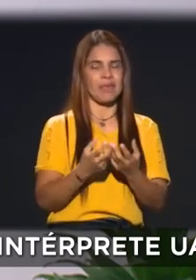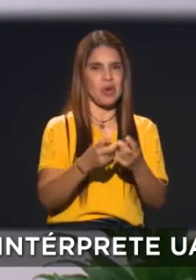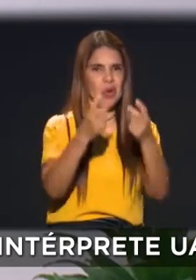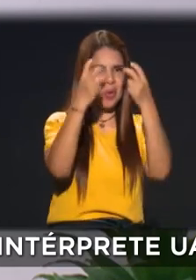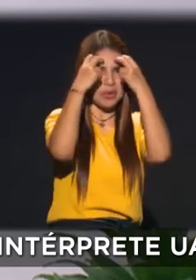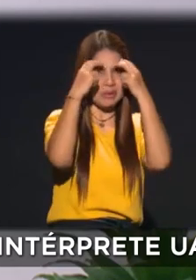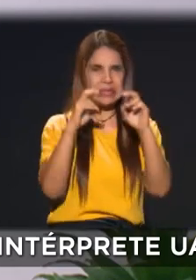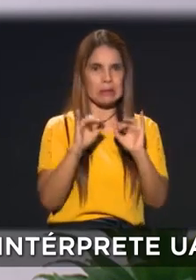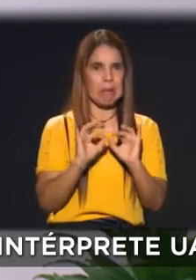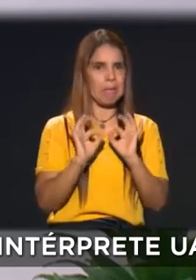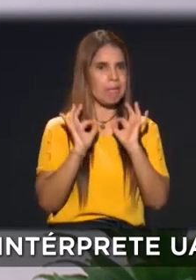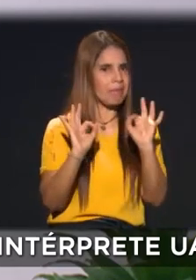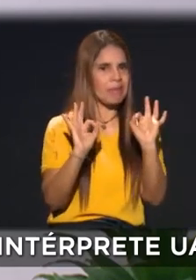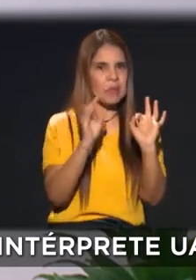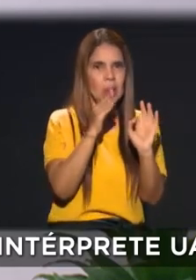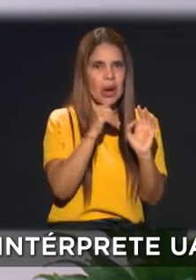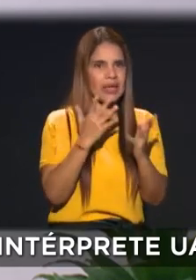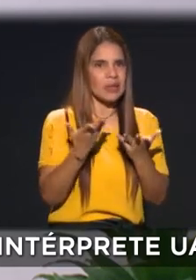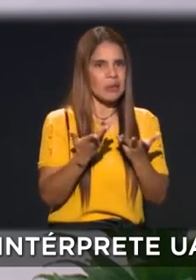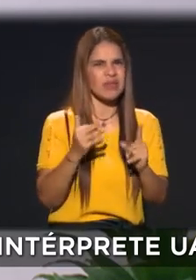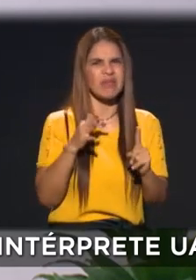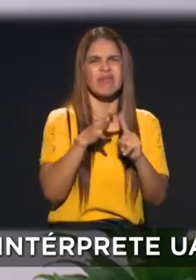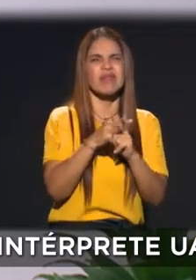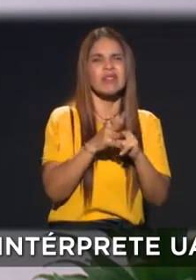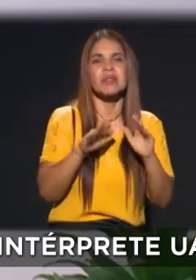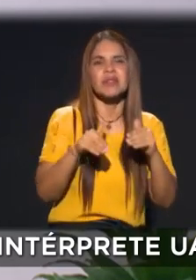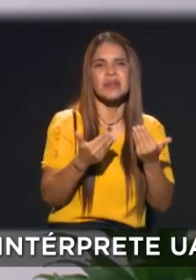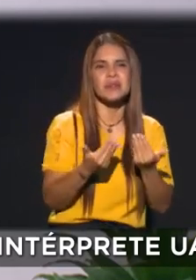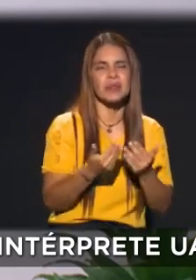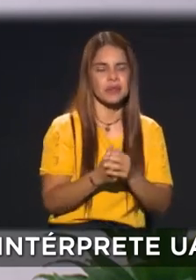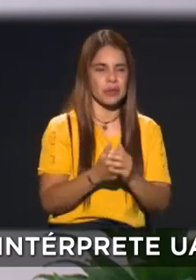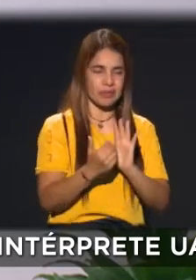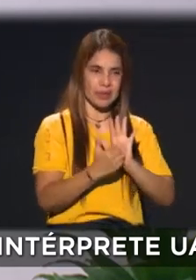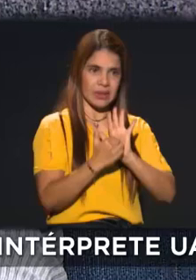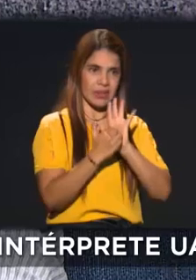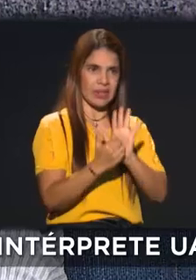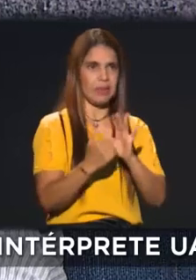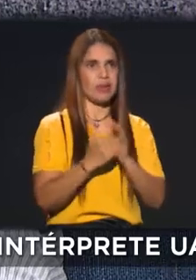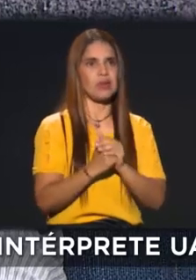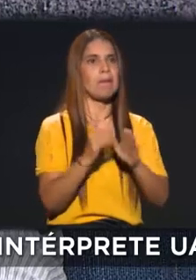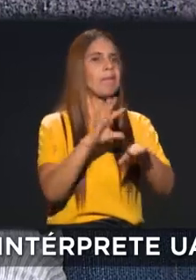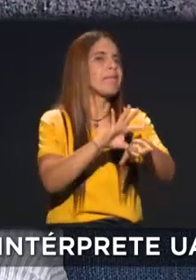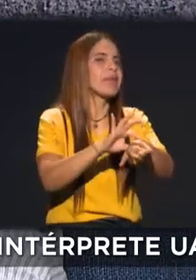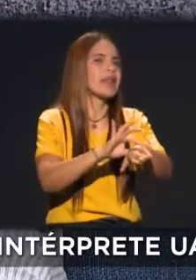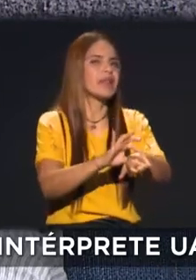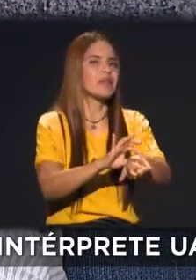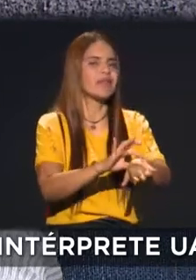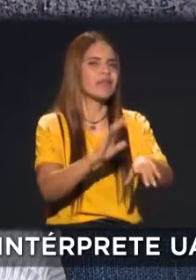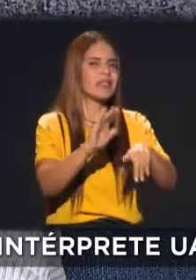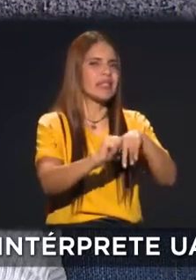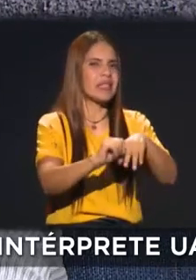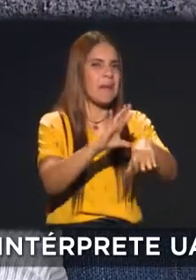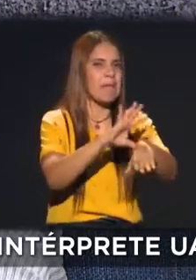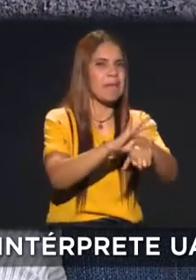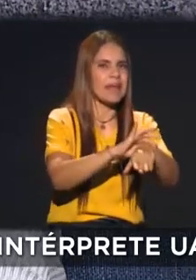tengo todo el conocimiento? Entonces, ¿qué influye en este tema? Yo pongo un ejemplo, y es cuando uno va al médico, uno lo llama a una cita, pero